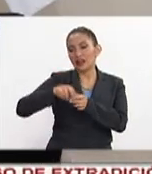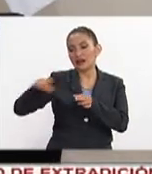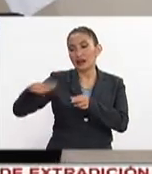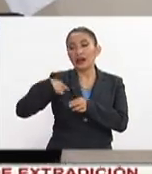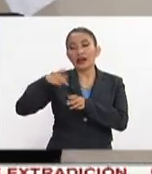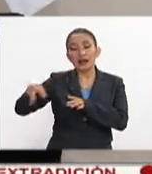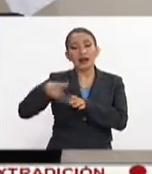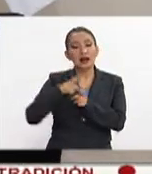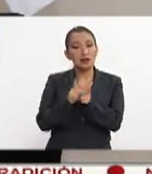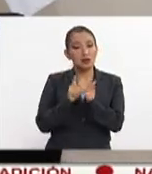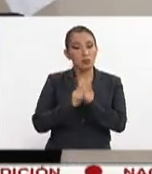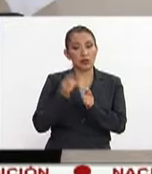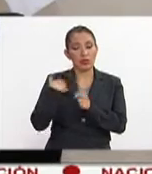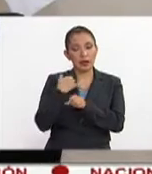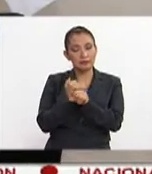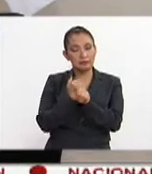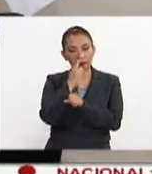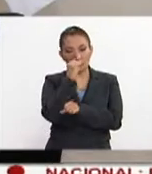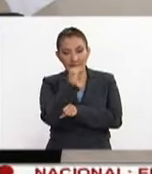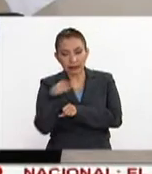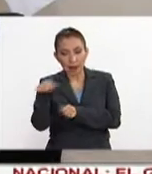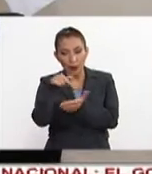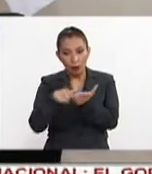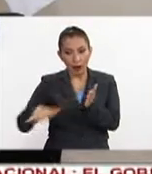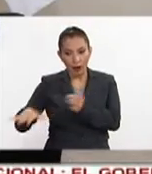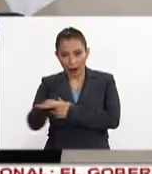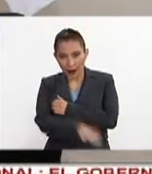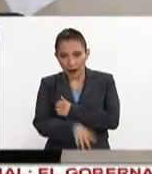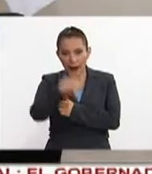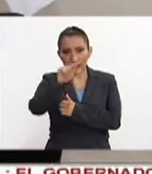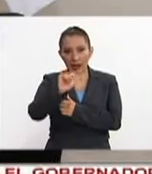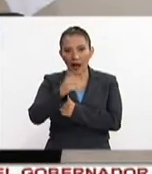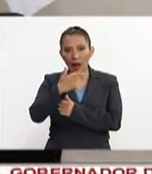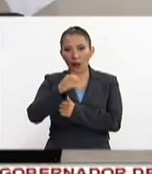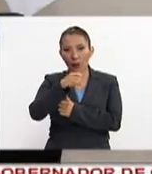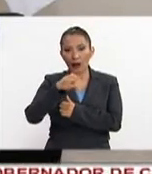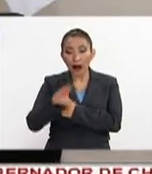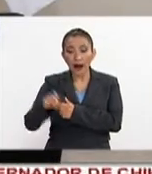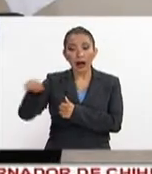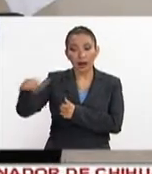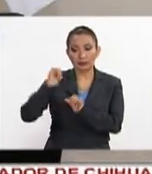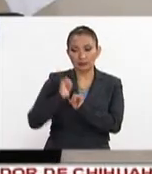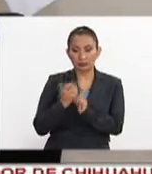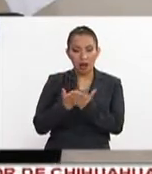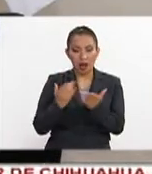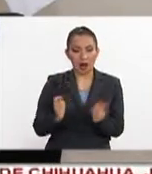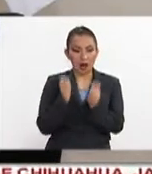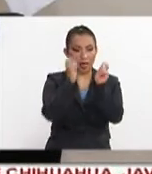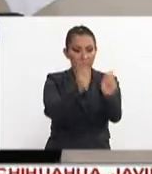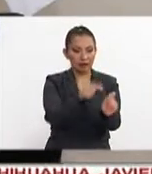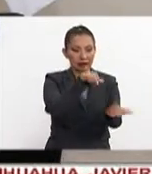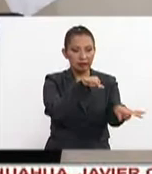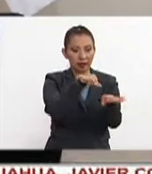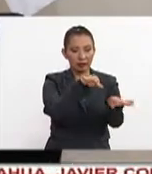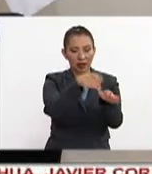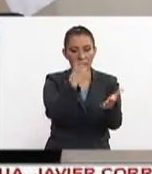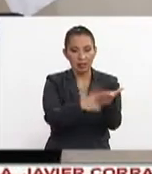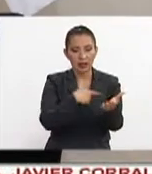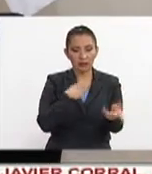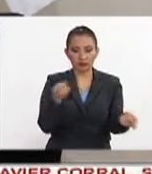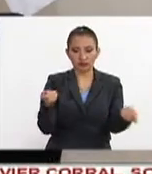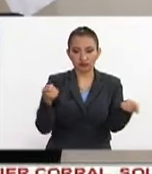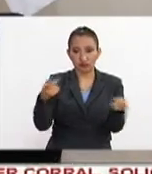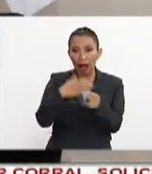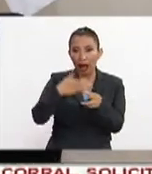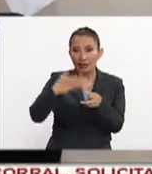de mando de la Policía de Investigación en dicha demarcación, nombrando encargados del despacho que coadyuvarán con los órganos internos de